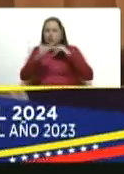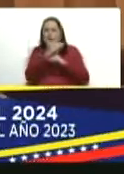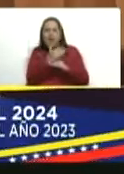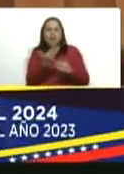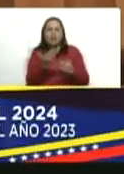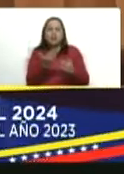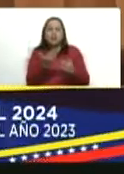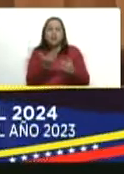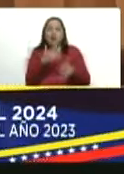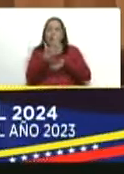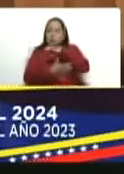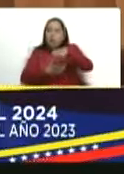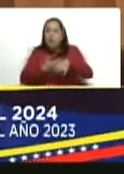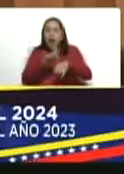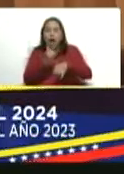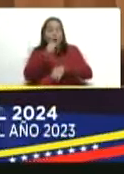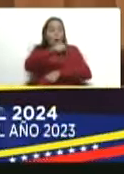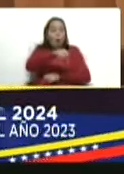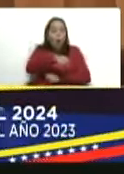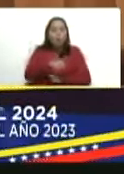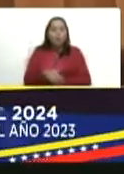y los problemas que puedan existir hoy,